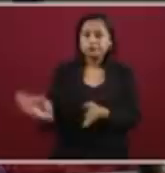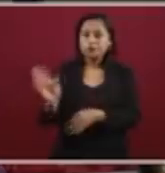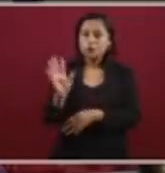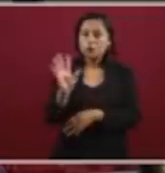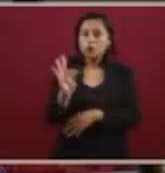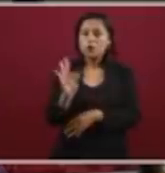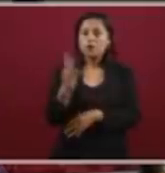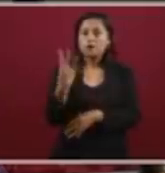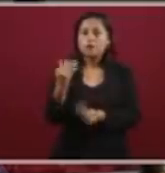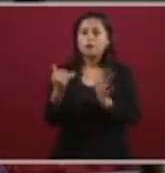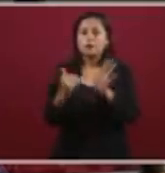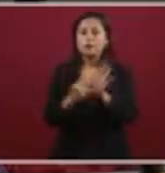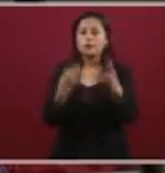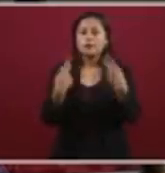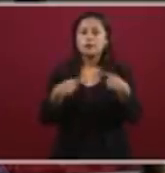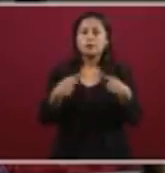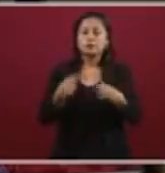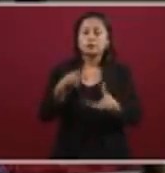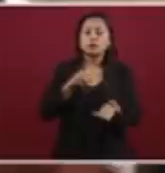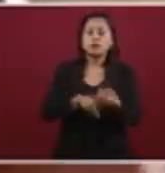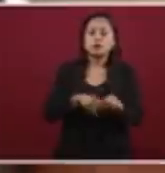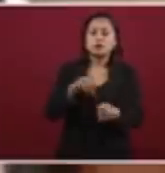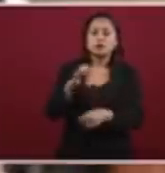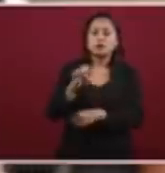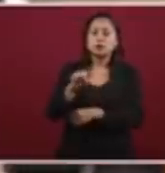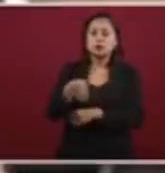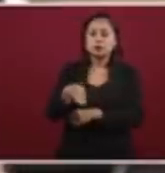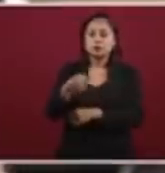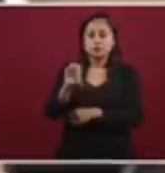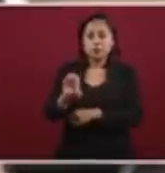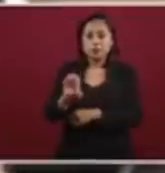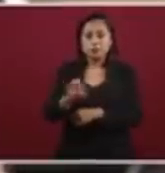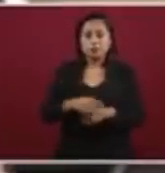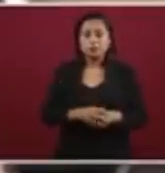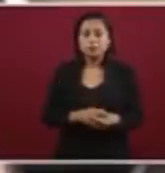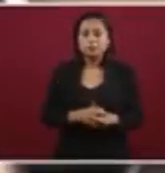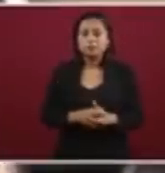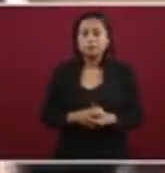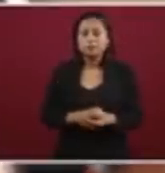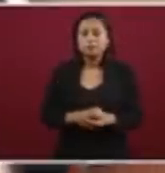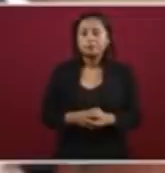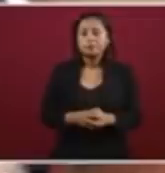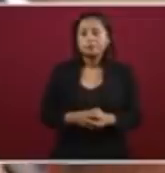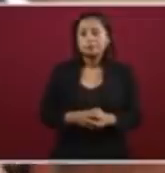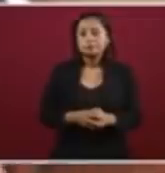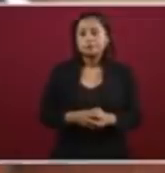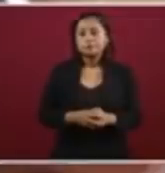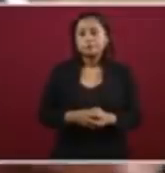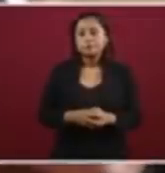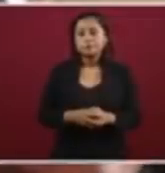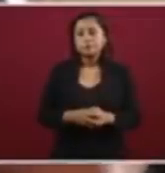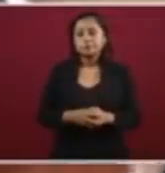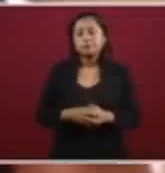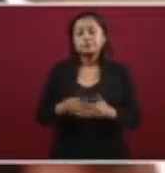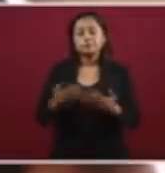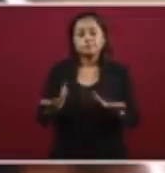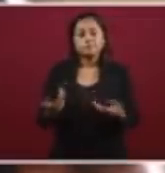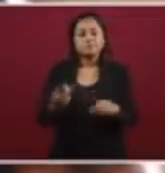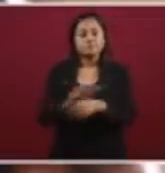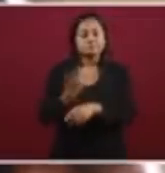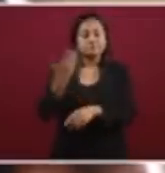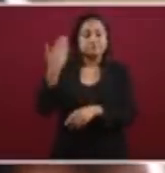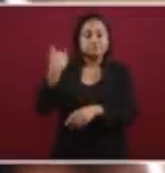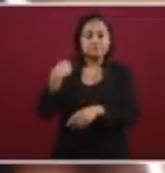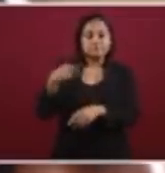del sme como resultado de este desmantelamiento del